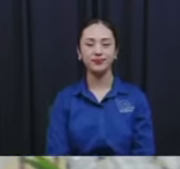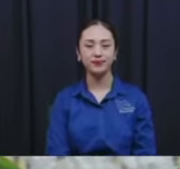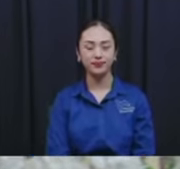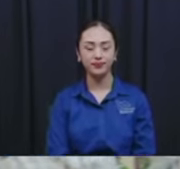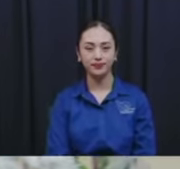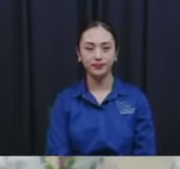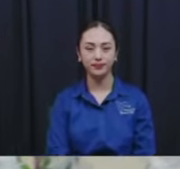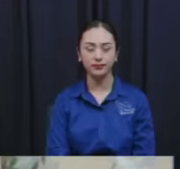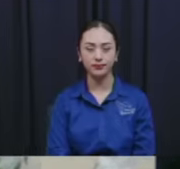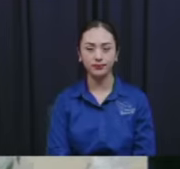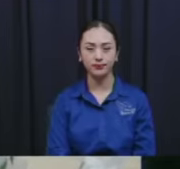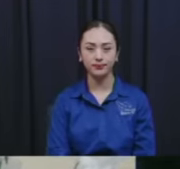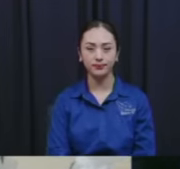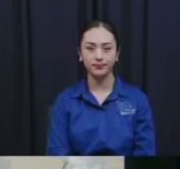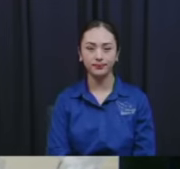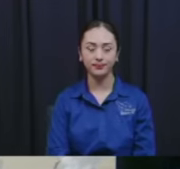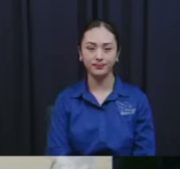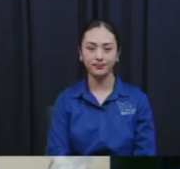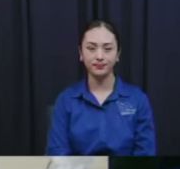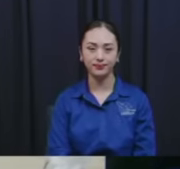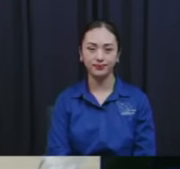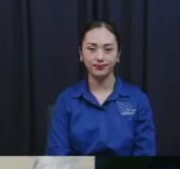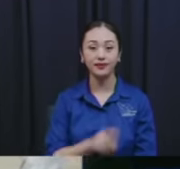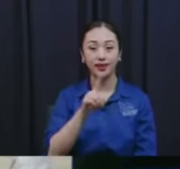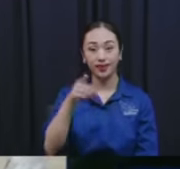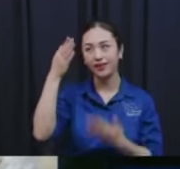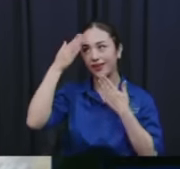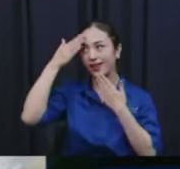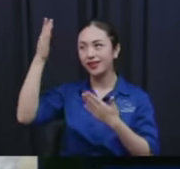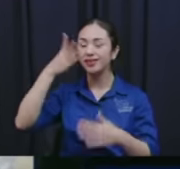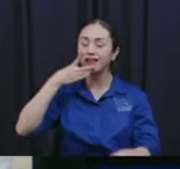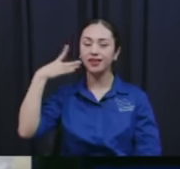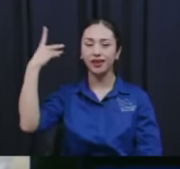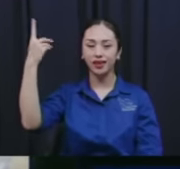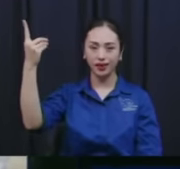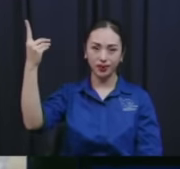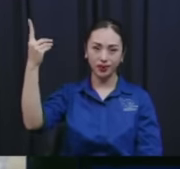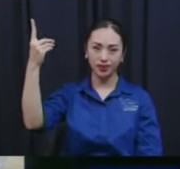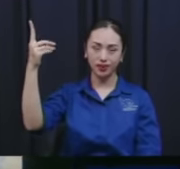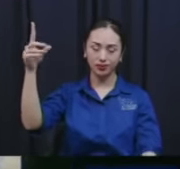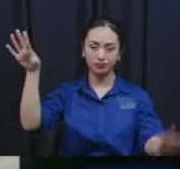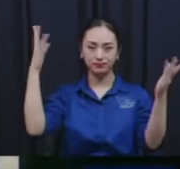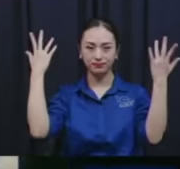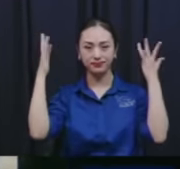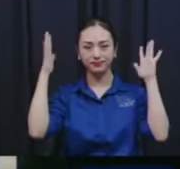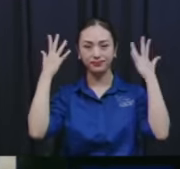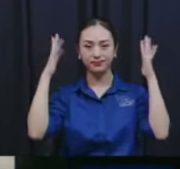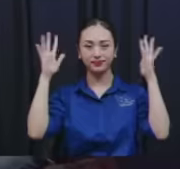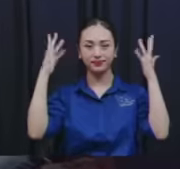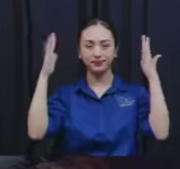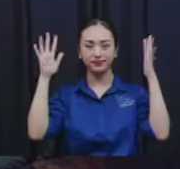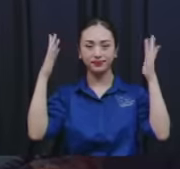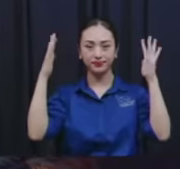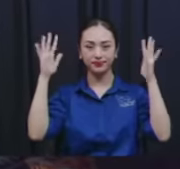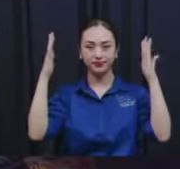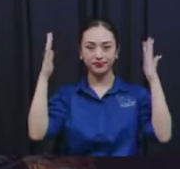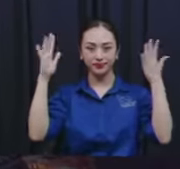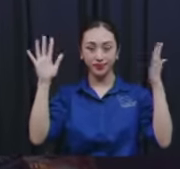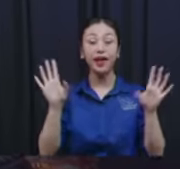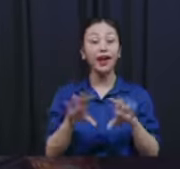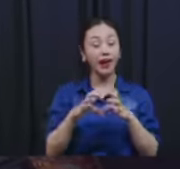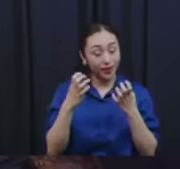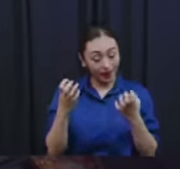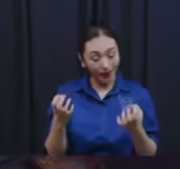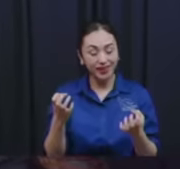salvado dene gracias a Dios hermano entonces por eso que Dios ha tardado